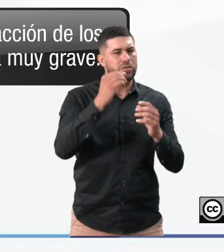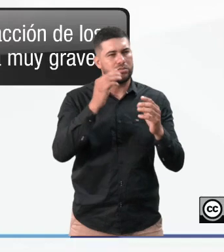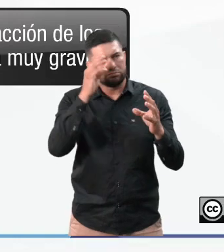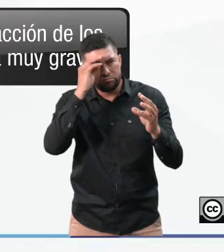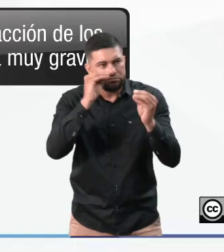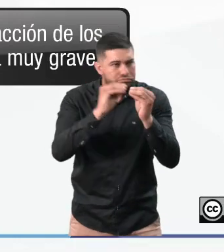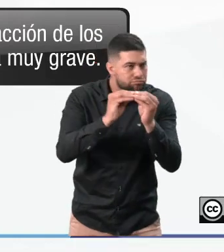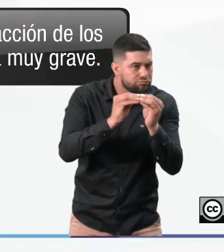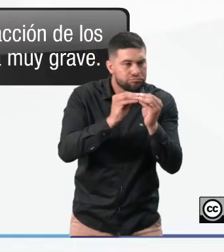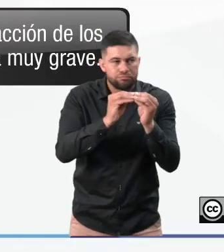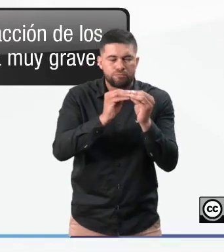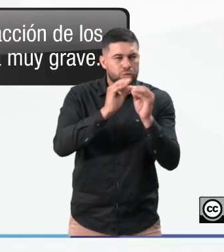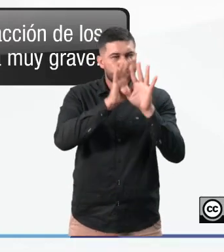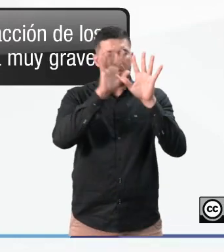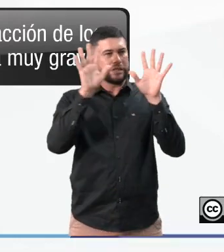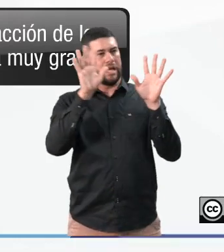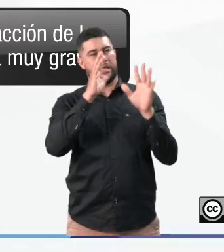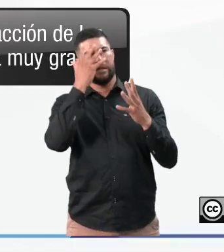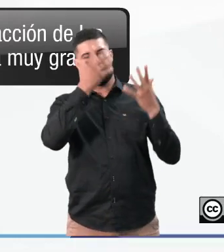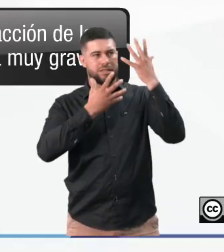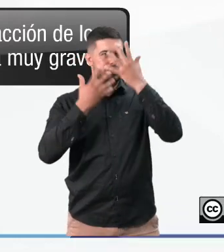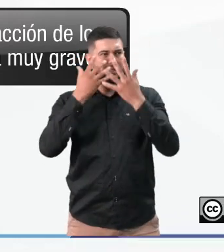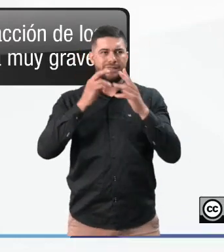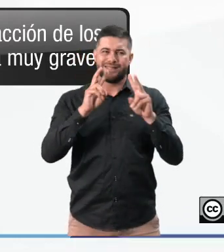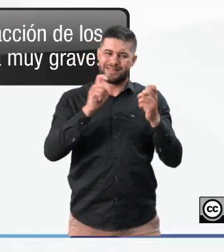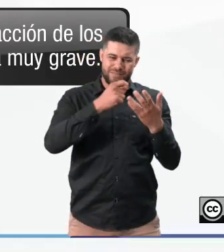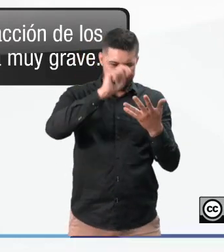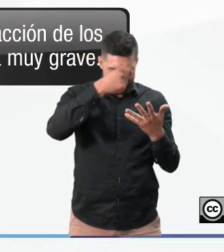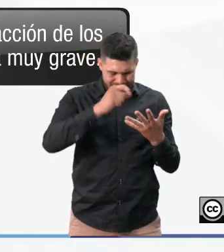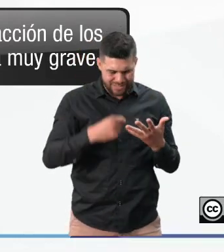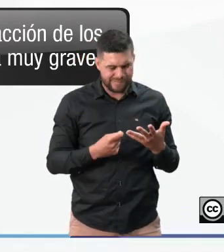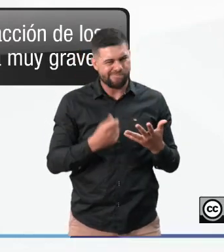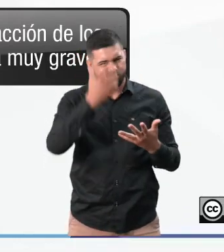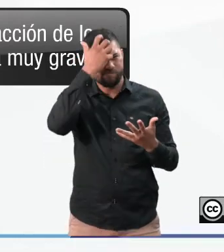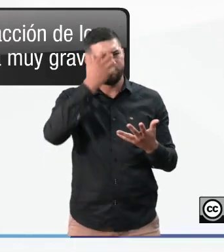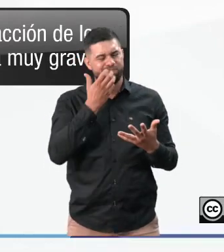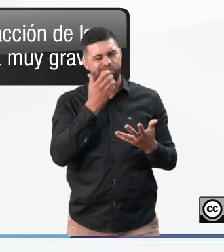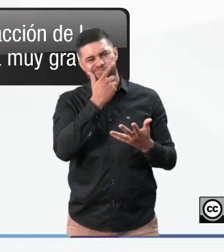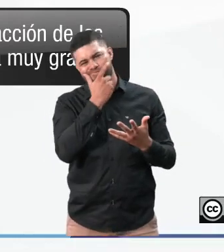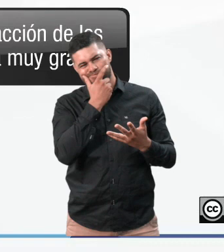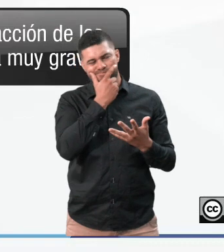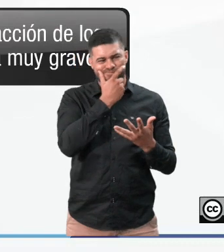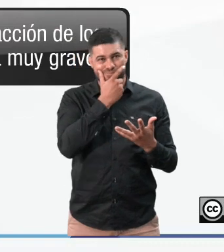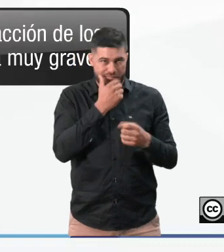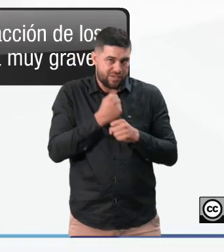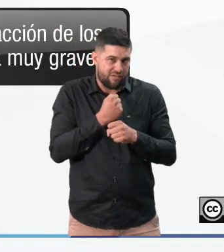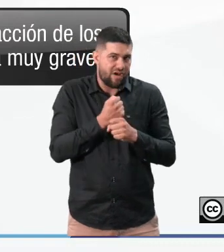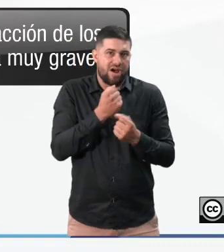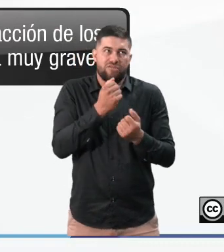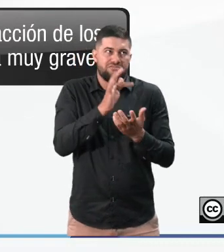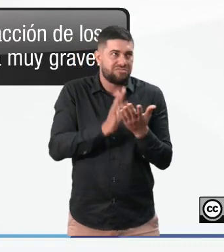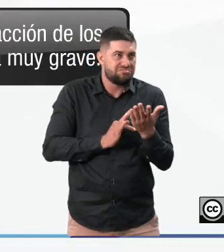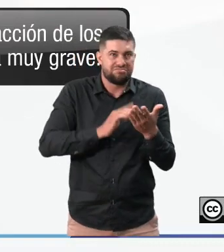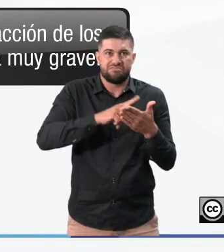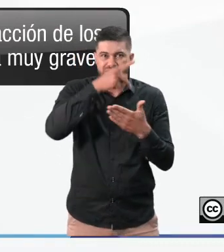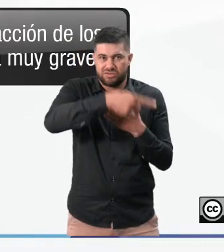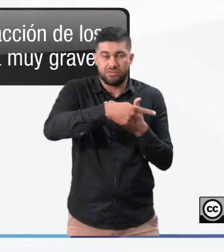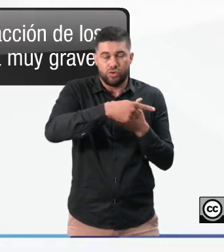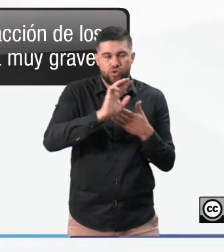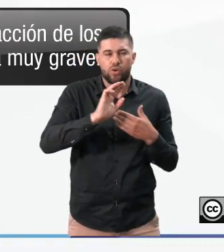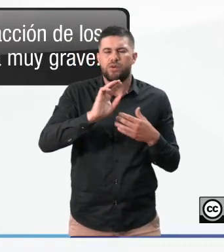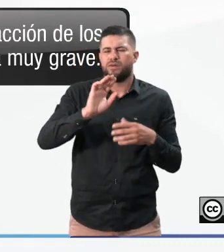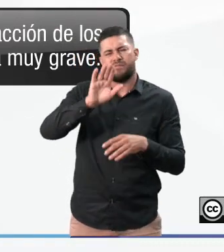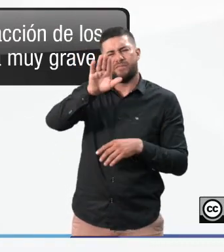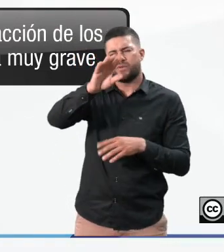requiere del representante estudiantil para que informe y lleve a cabo el proceso. Es importante tener en cuenta que cuando